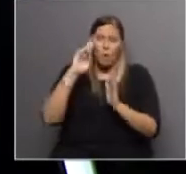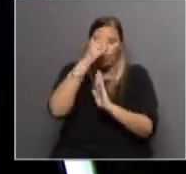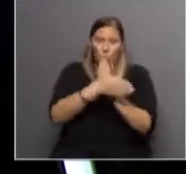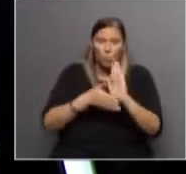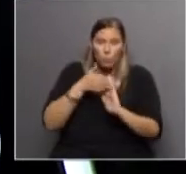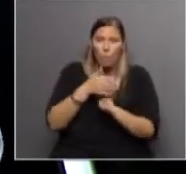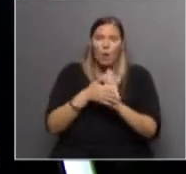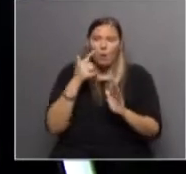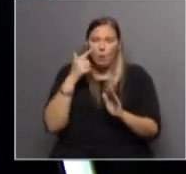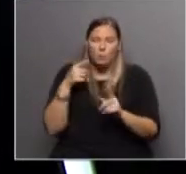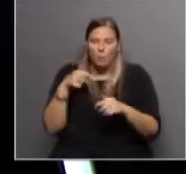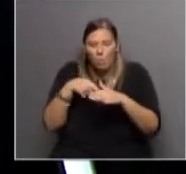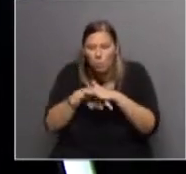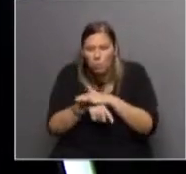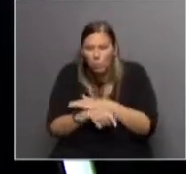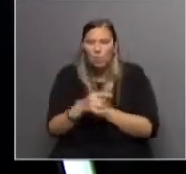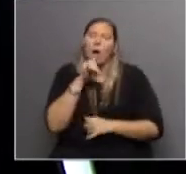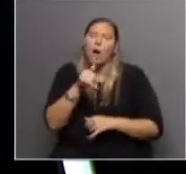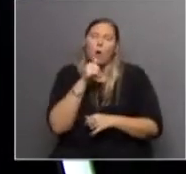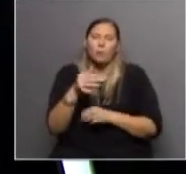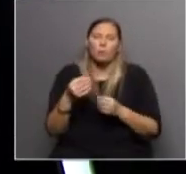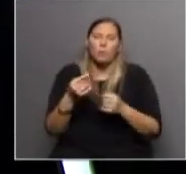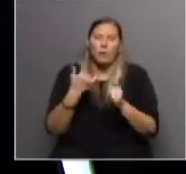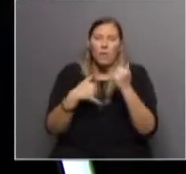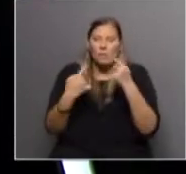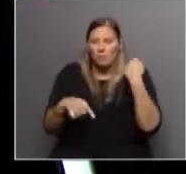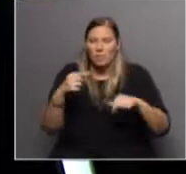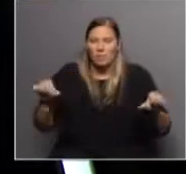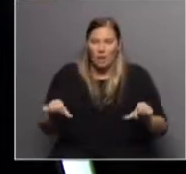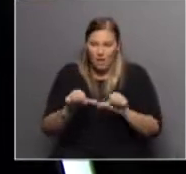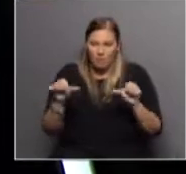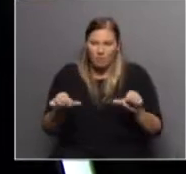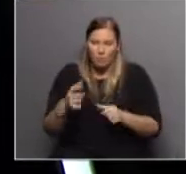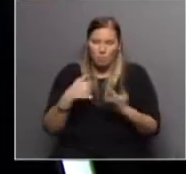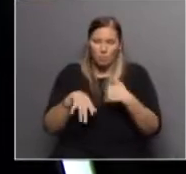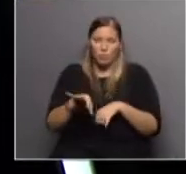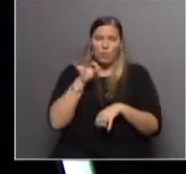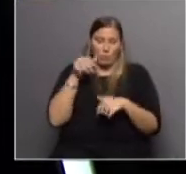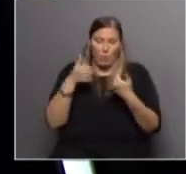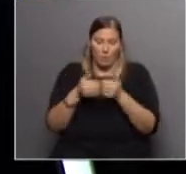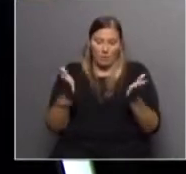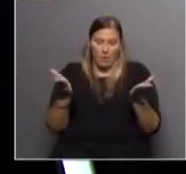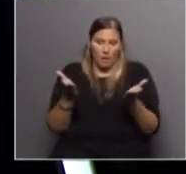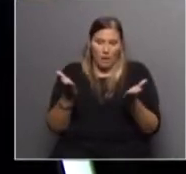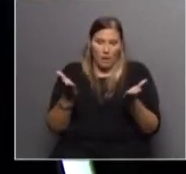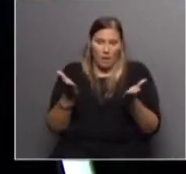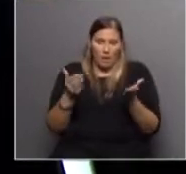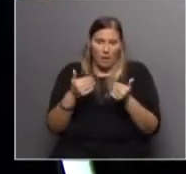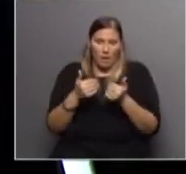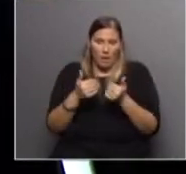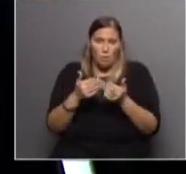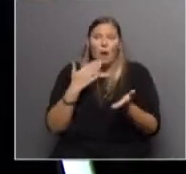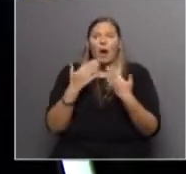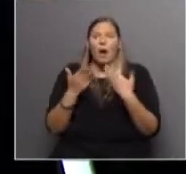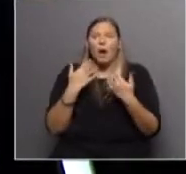a profundizar y vamos a contarles unas cuantas cosas vinculadas a las actividades, pero nosotros elegimos este arranque para hablar de